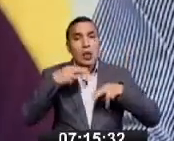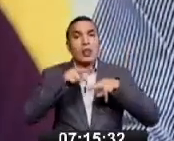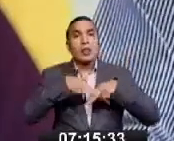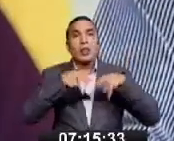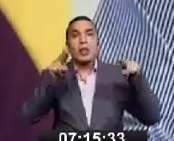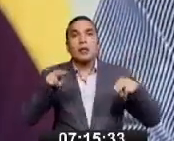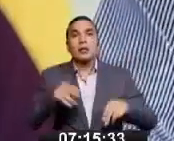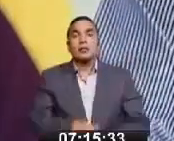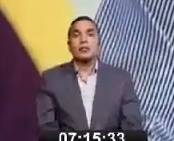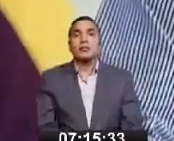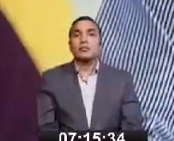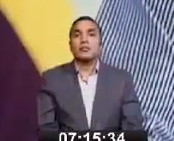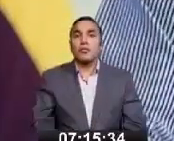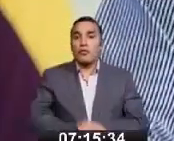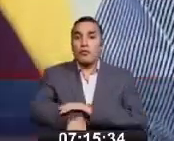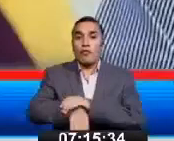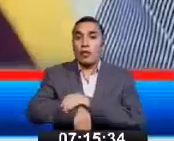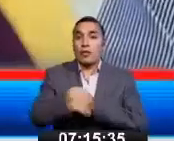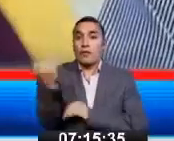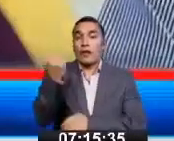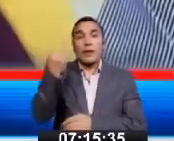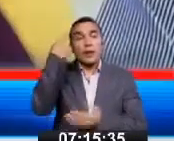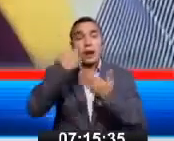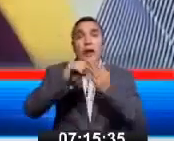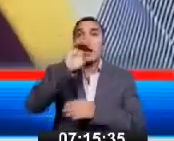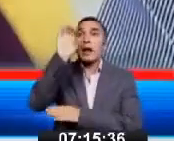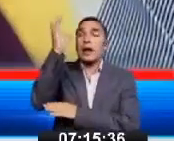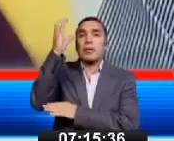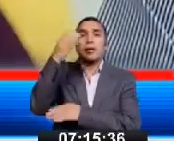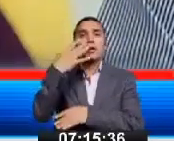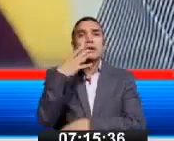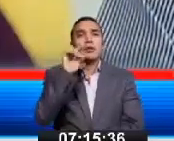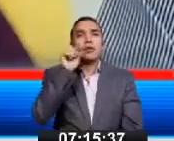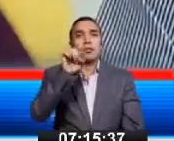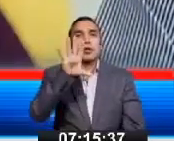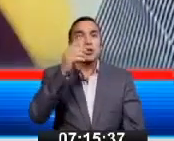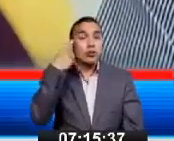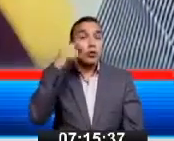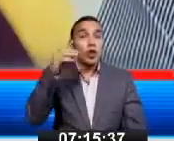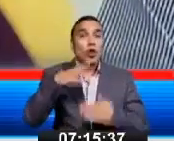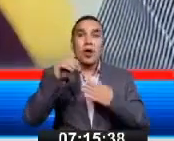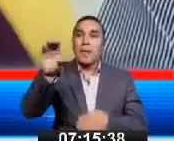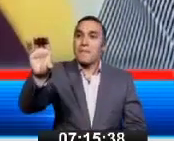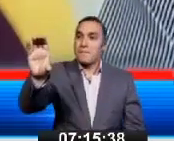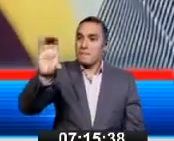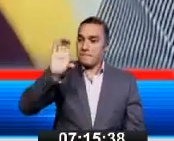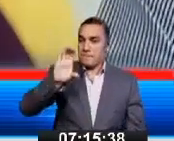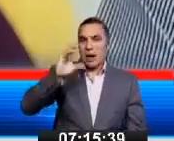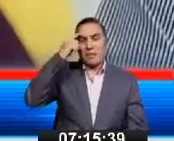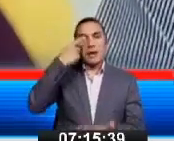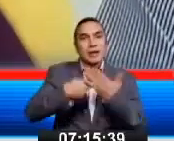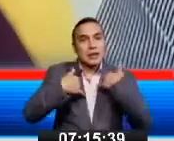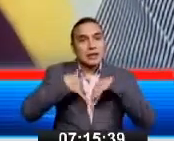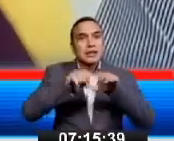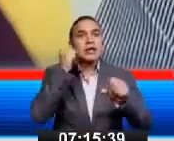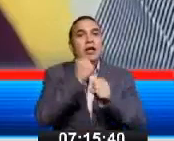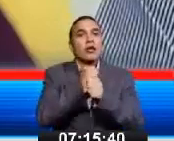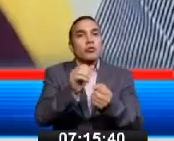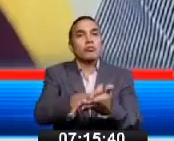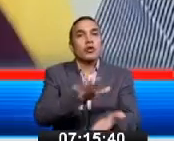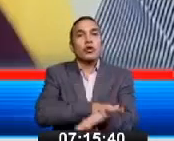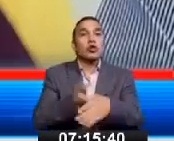el fondo verde para el clima nos entregó 18.5 millones de dólares para seguir trabajando en proyectos